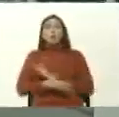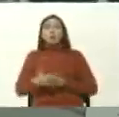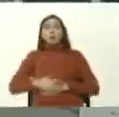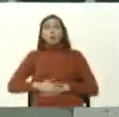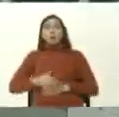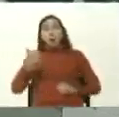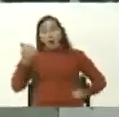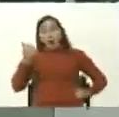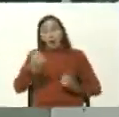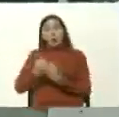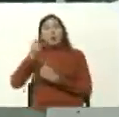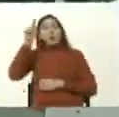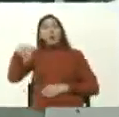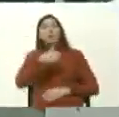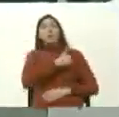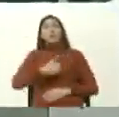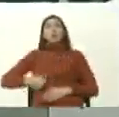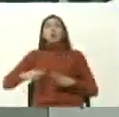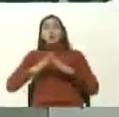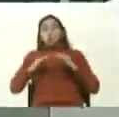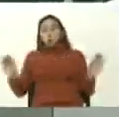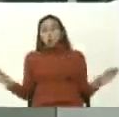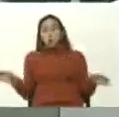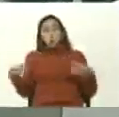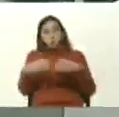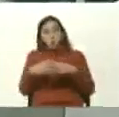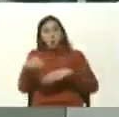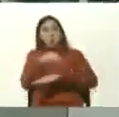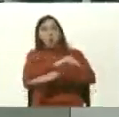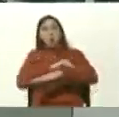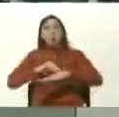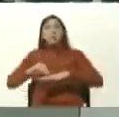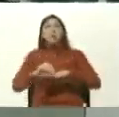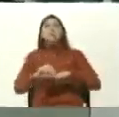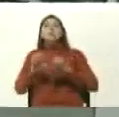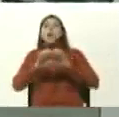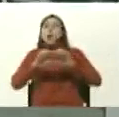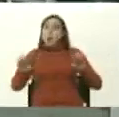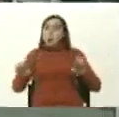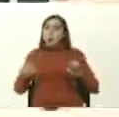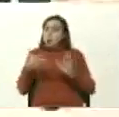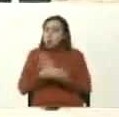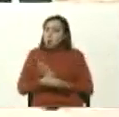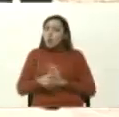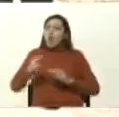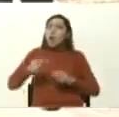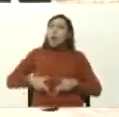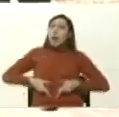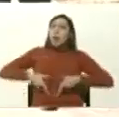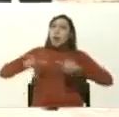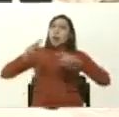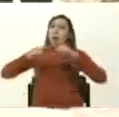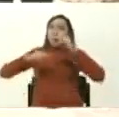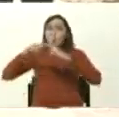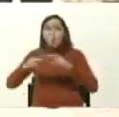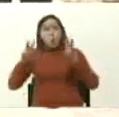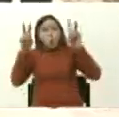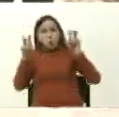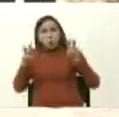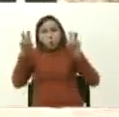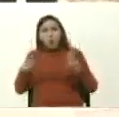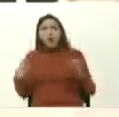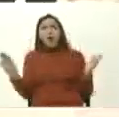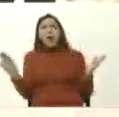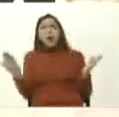al presidente, a usted, a todo el equipo, a la ministra de Educación, esta infraestructura nueva. Es la escuela